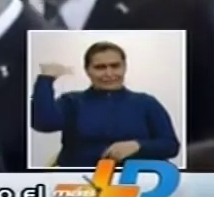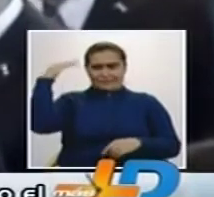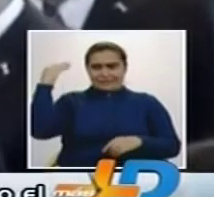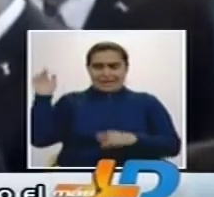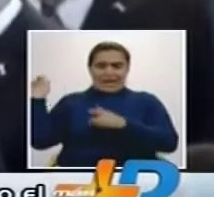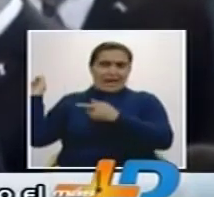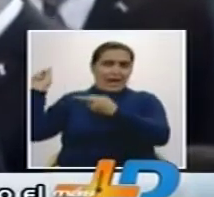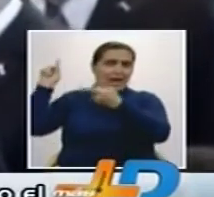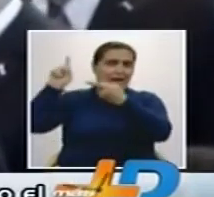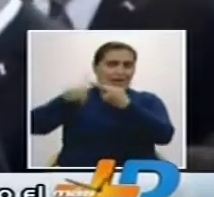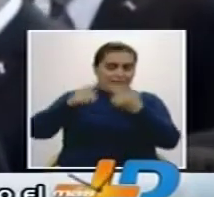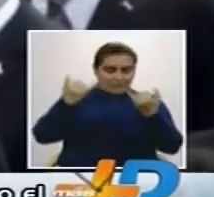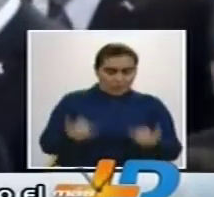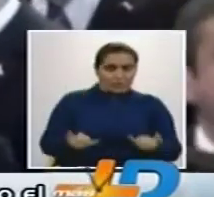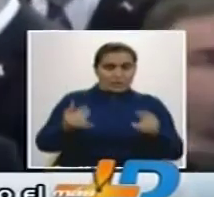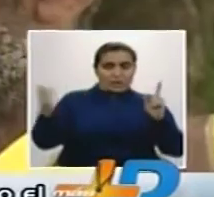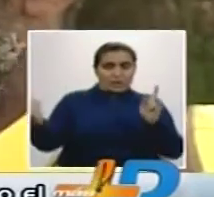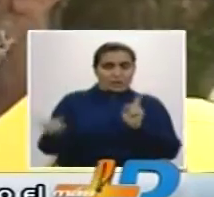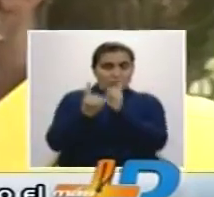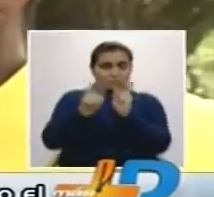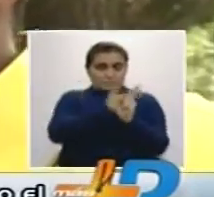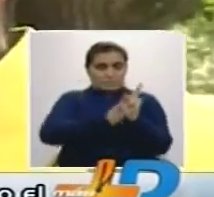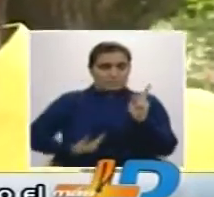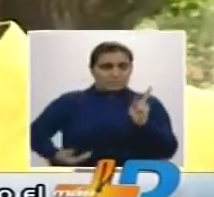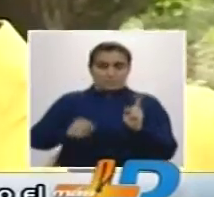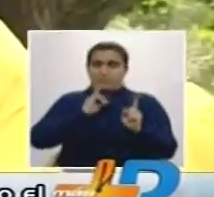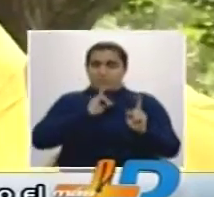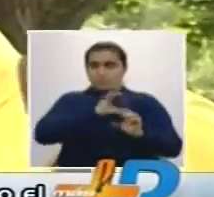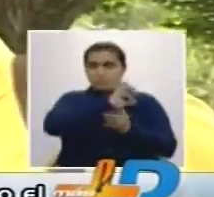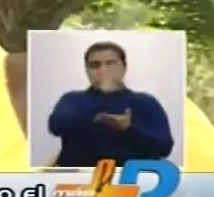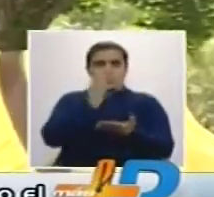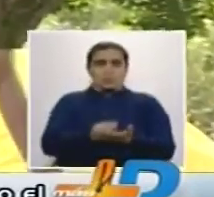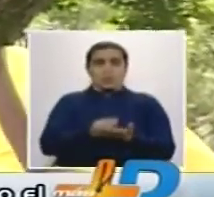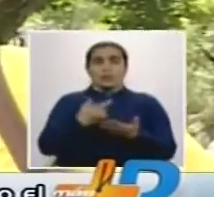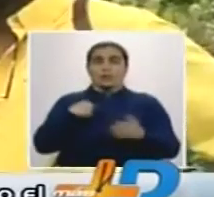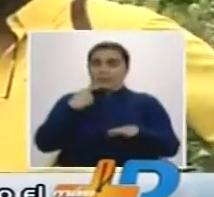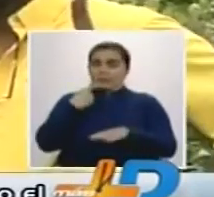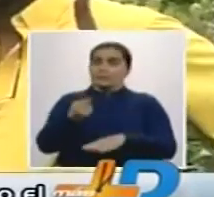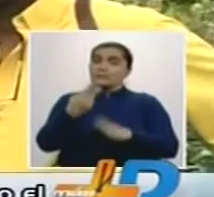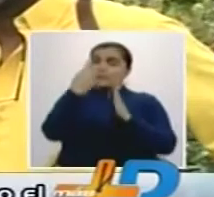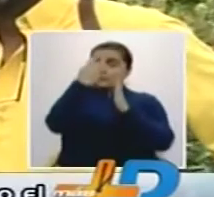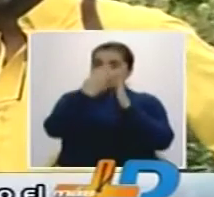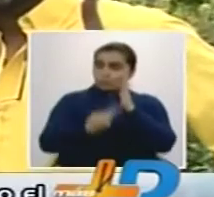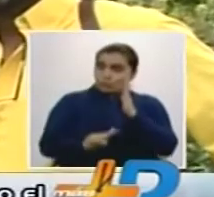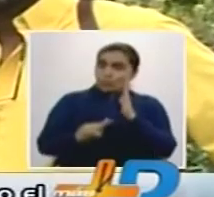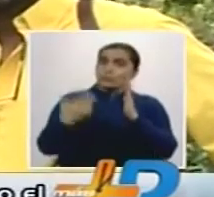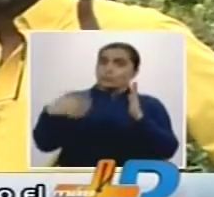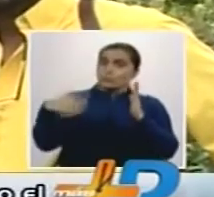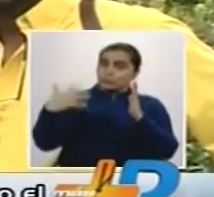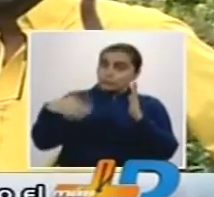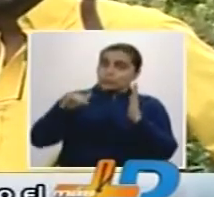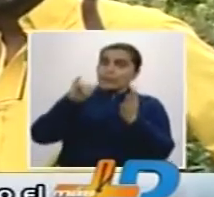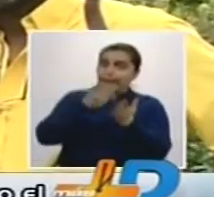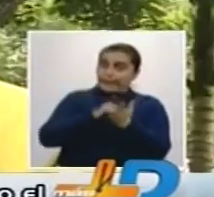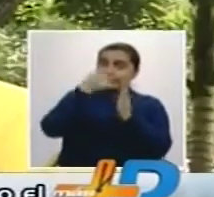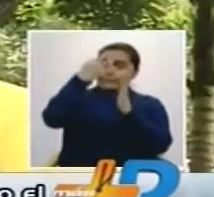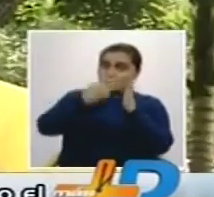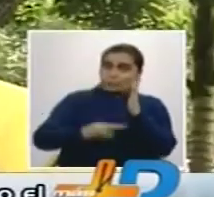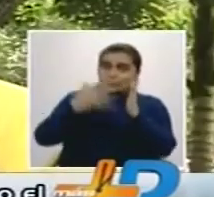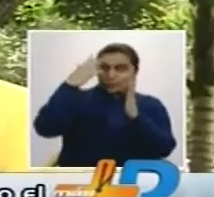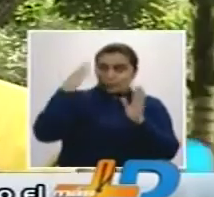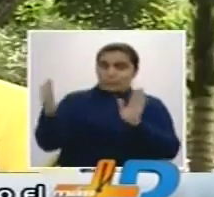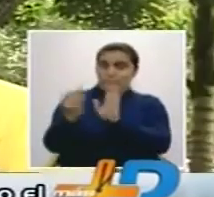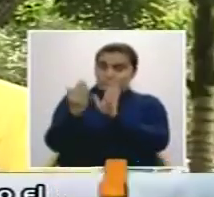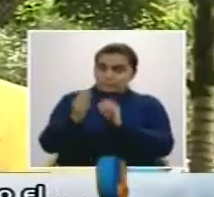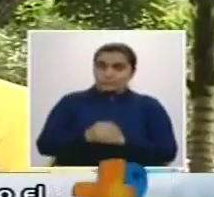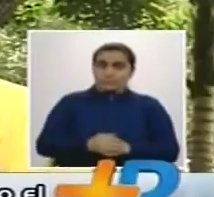ambas naciones. Es por esto que el analista político Jaime Perea considera que el histórico acercamiento debe ser un ejemplo para todos los países en la región. La